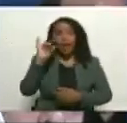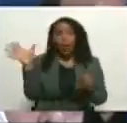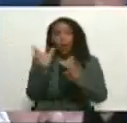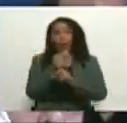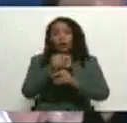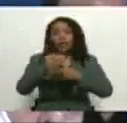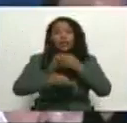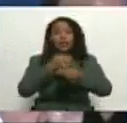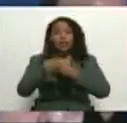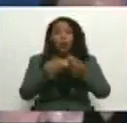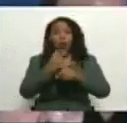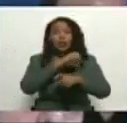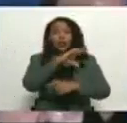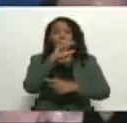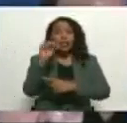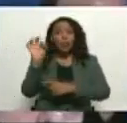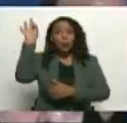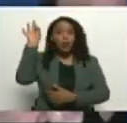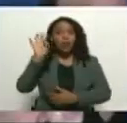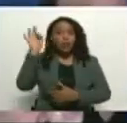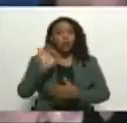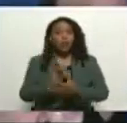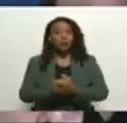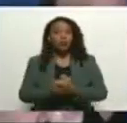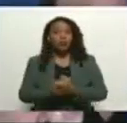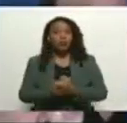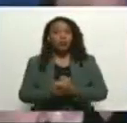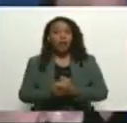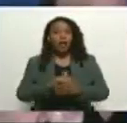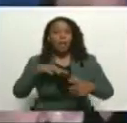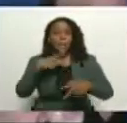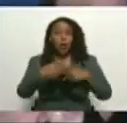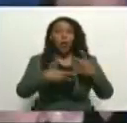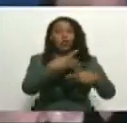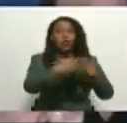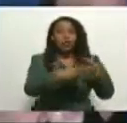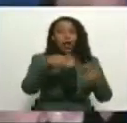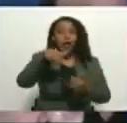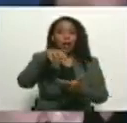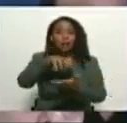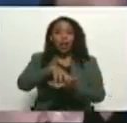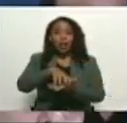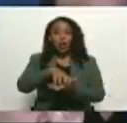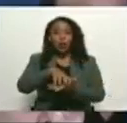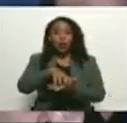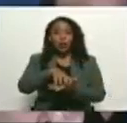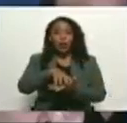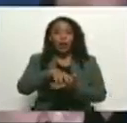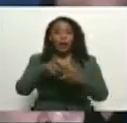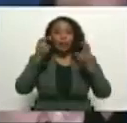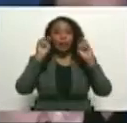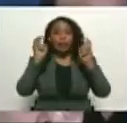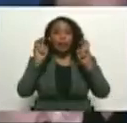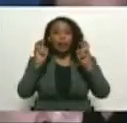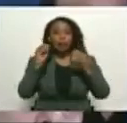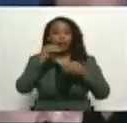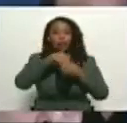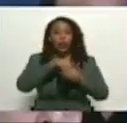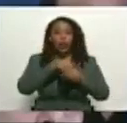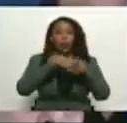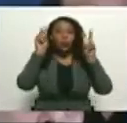casi 300% de la producción de fresa en el estado, producto de esta fertilización, un